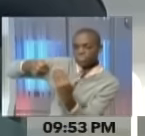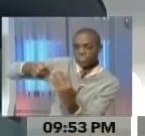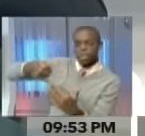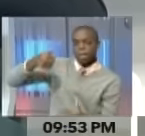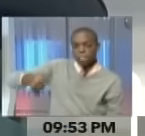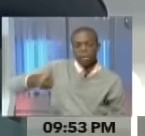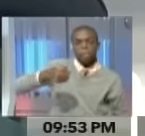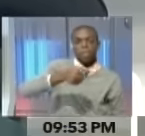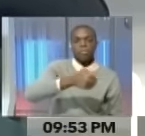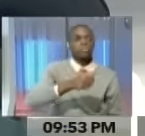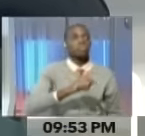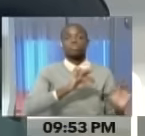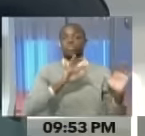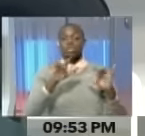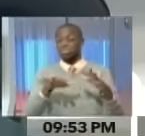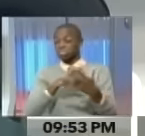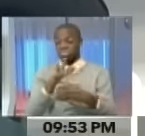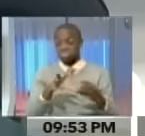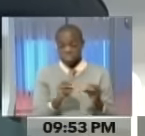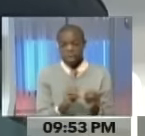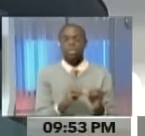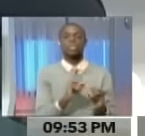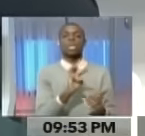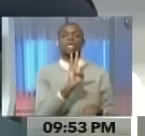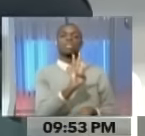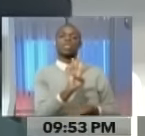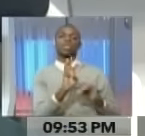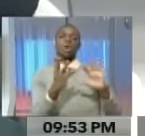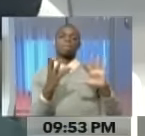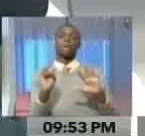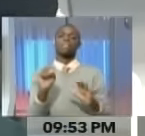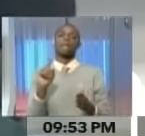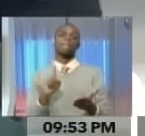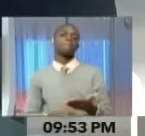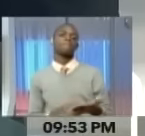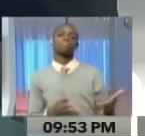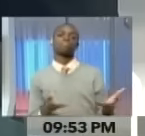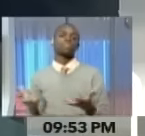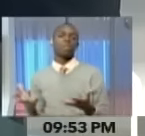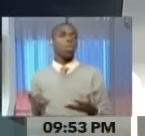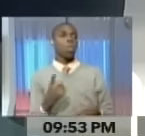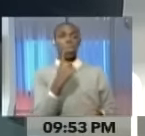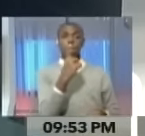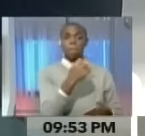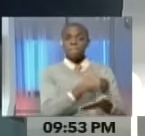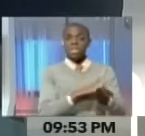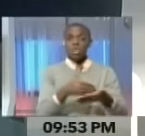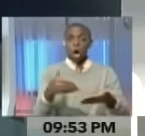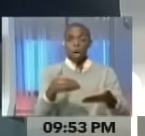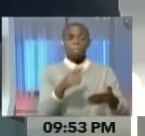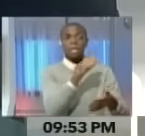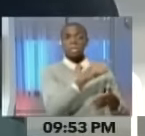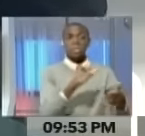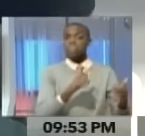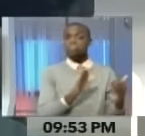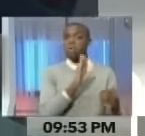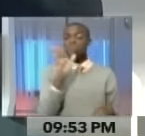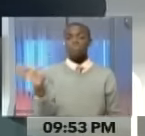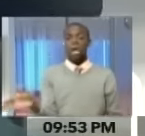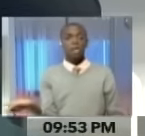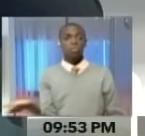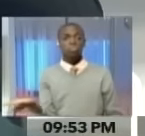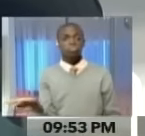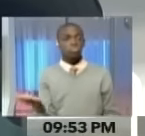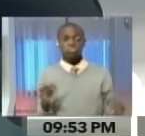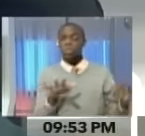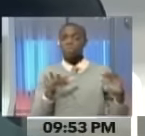solamente lograron obtener 390,000 es decir 1 millón de personas no existe no fueron no no se presentaron